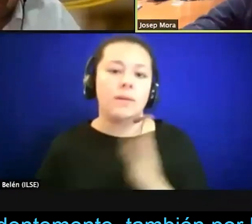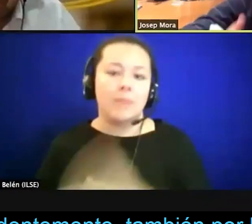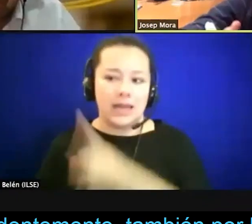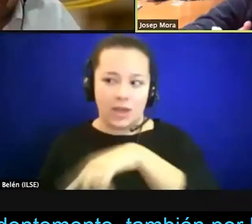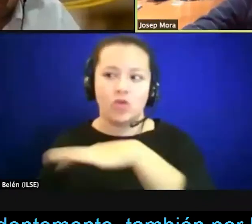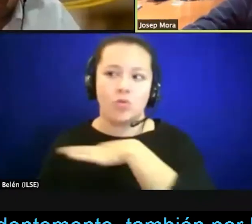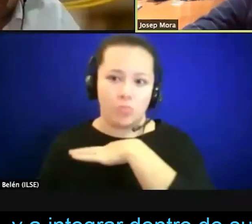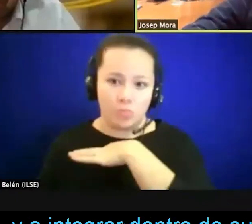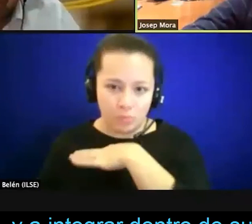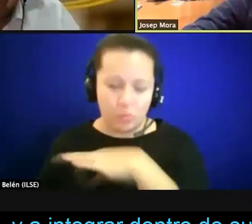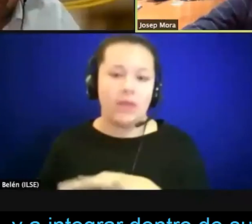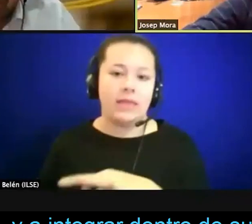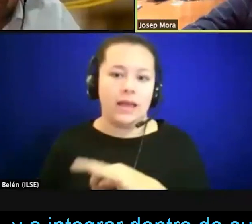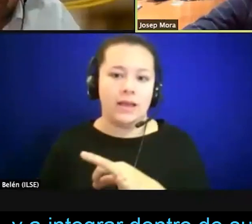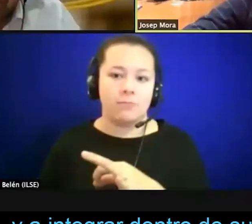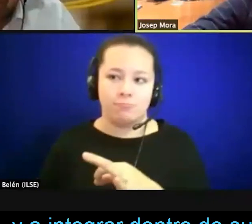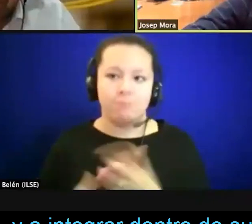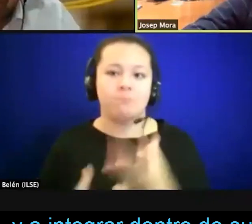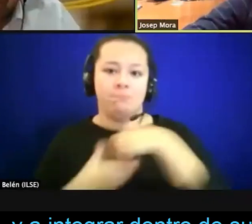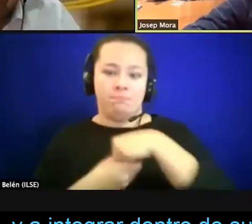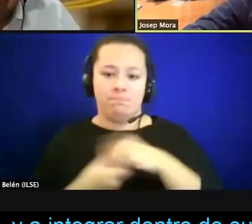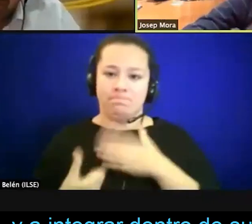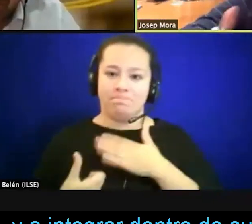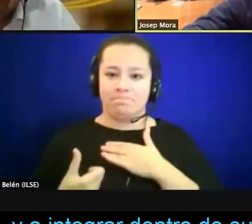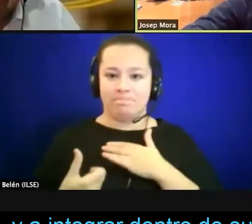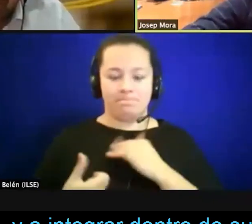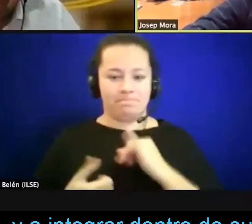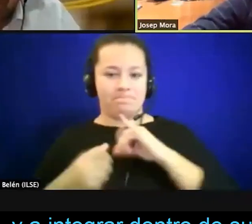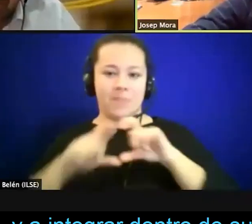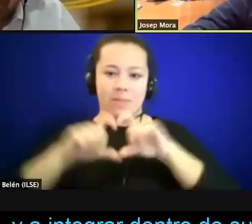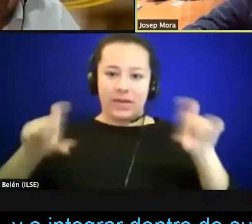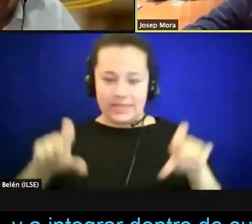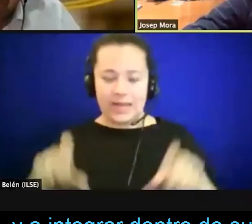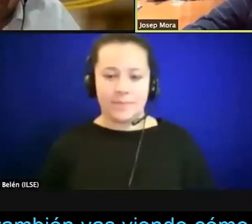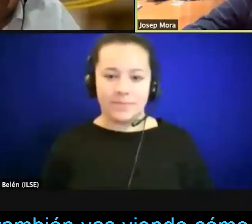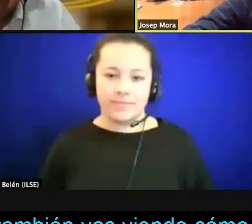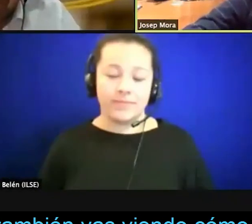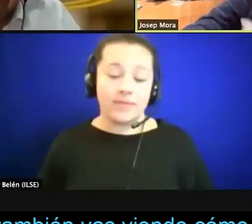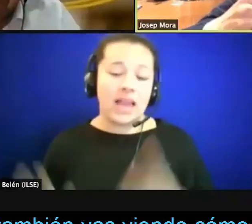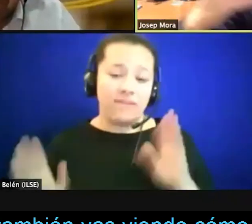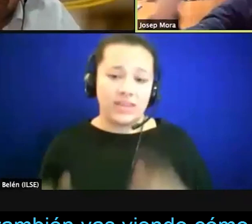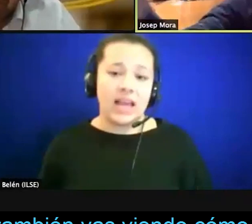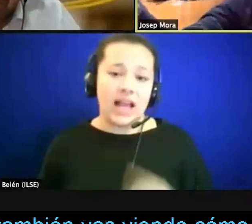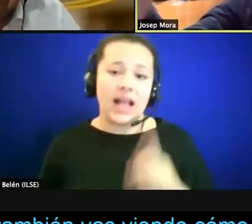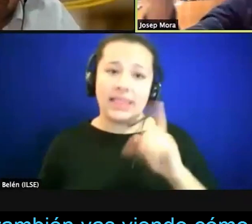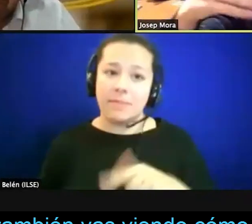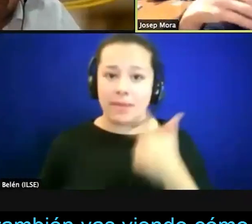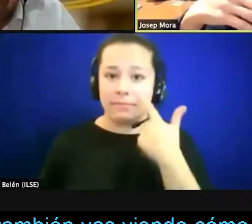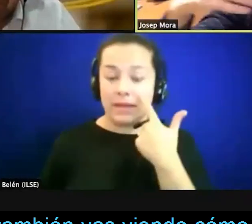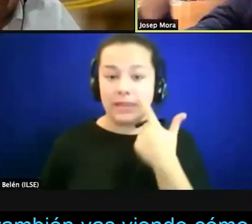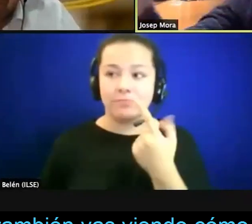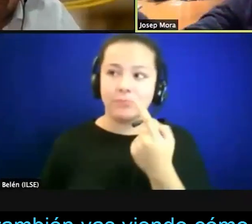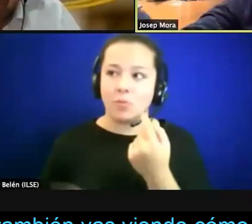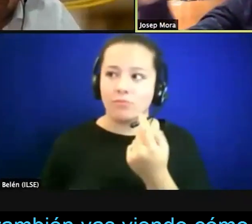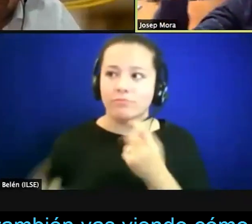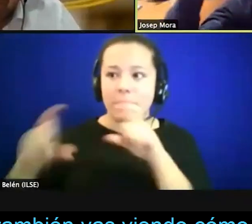reportar, ¿no? y a integrar dentro de su ADN, ¿no? de los indicadores y demás, pues también vas viendo cómo van